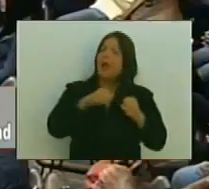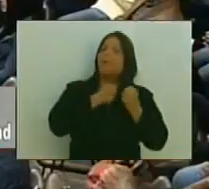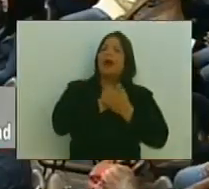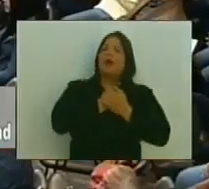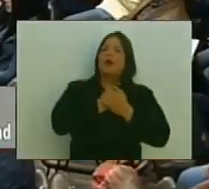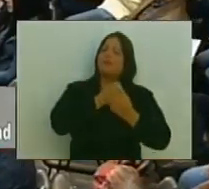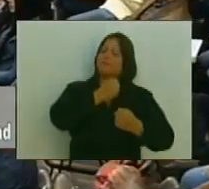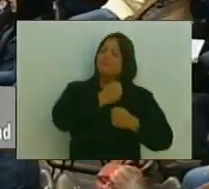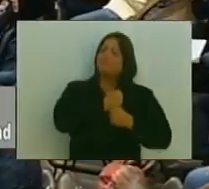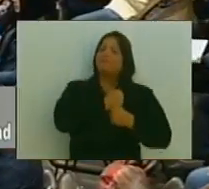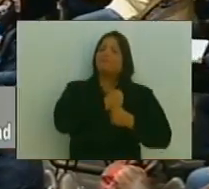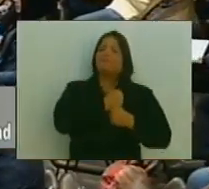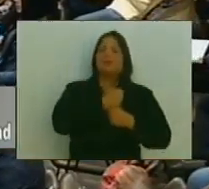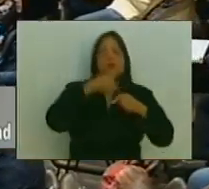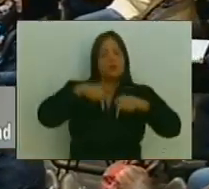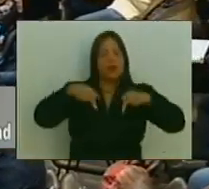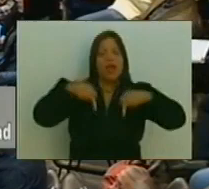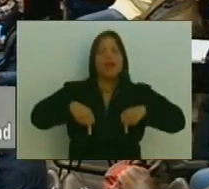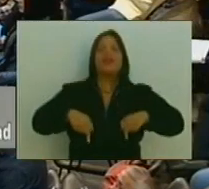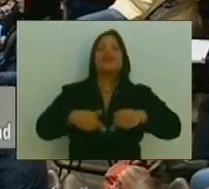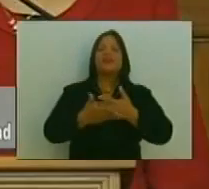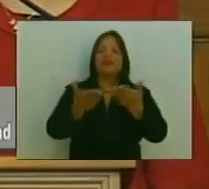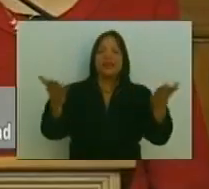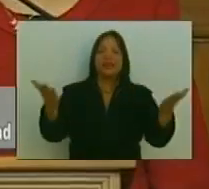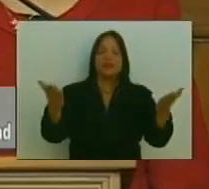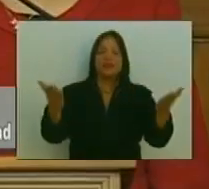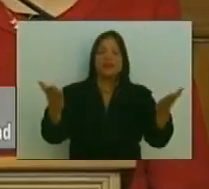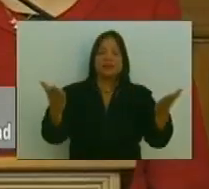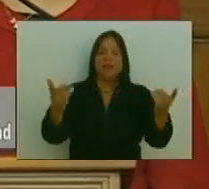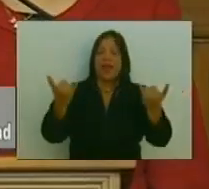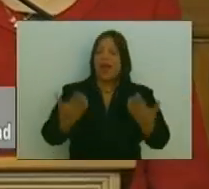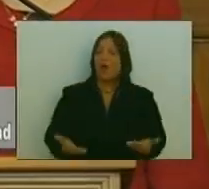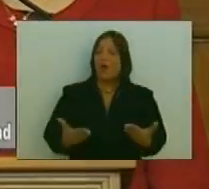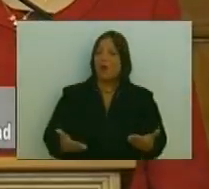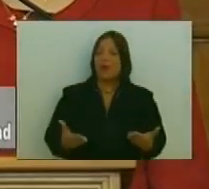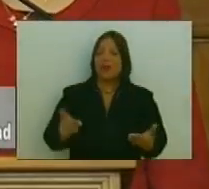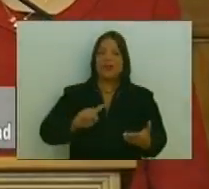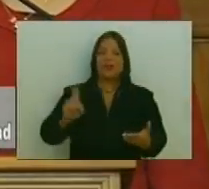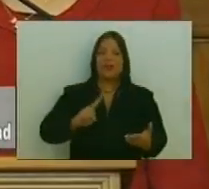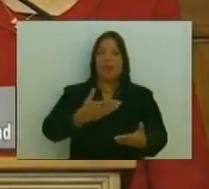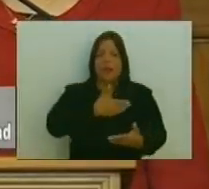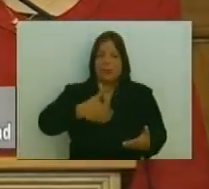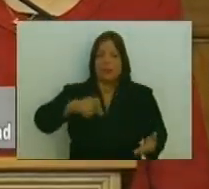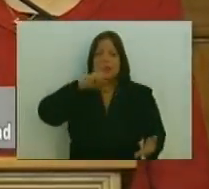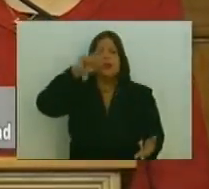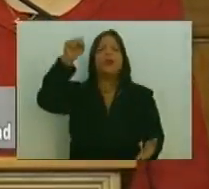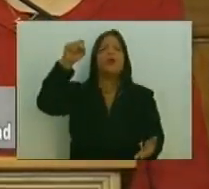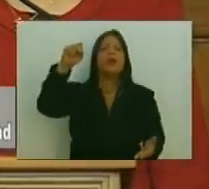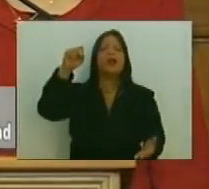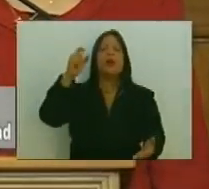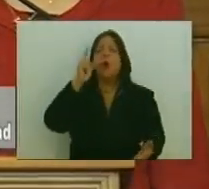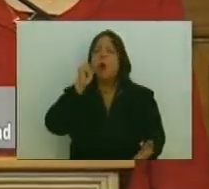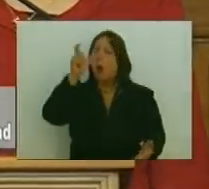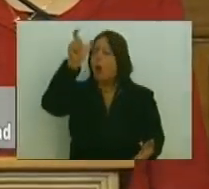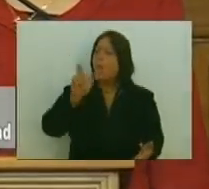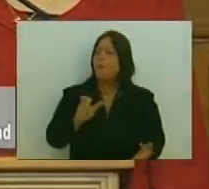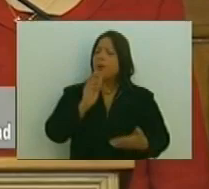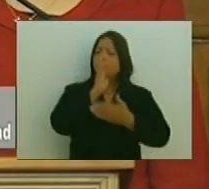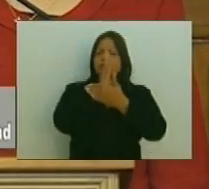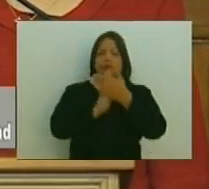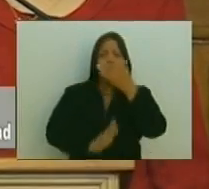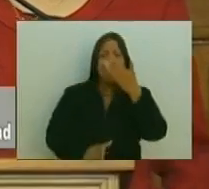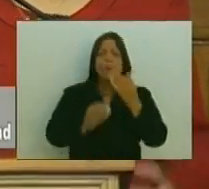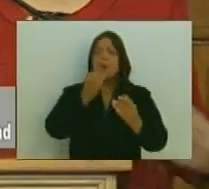me agarró y aquí estoy. Y ahora a nuestro presidente Nicolás Maduro, ese hombre noble,